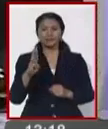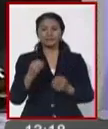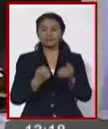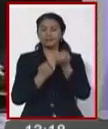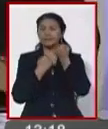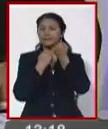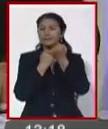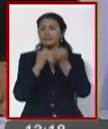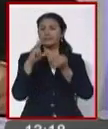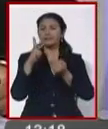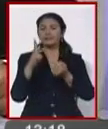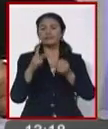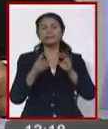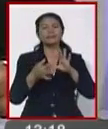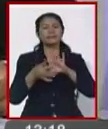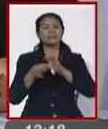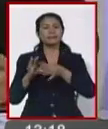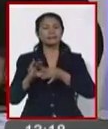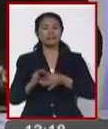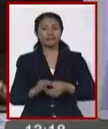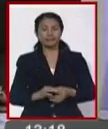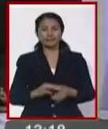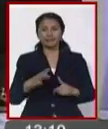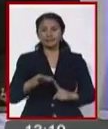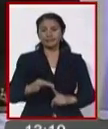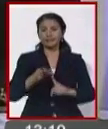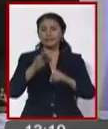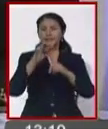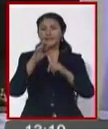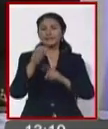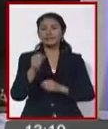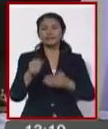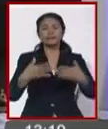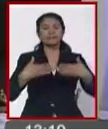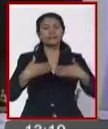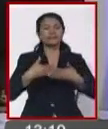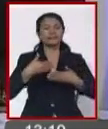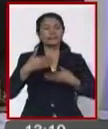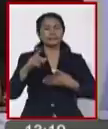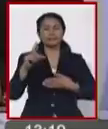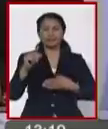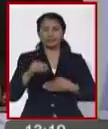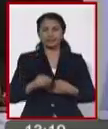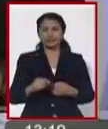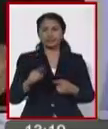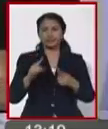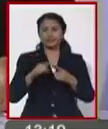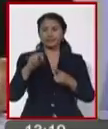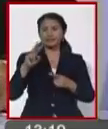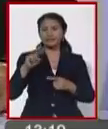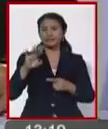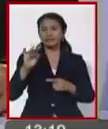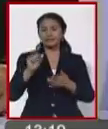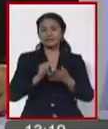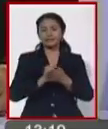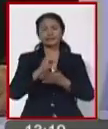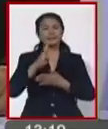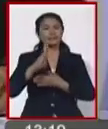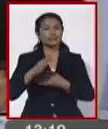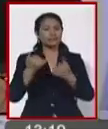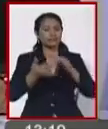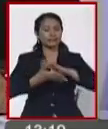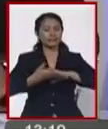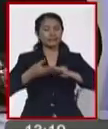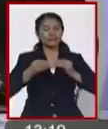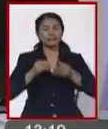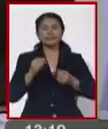está apoyando los terceros Juegos Latinoamericanos de Olimpiadas Especiales a celebrarse en Panamá el próximo 20 al 28 de abril. Hoy queremos